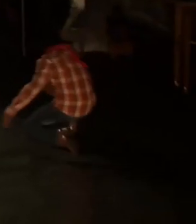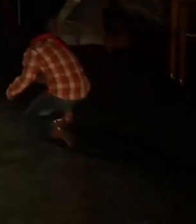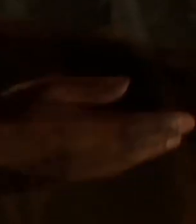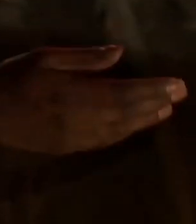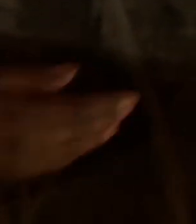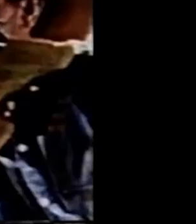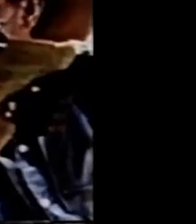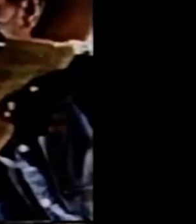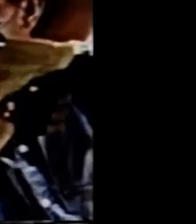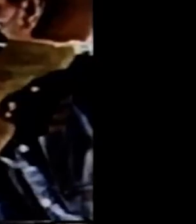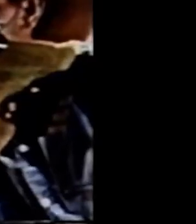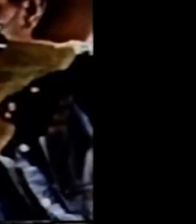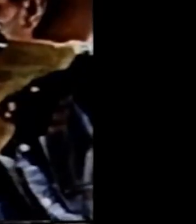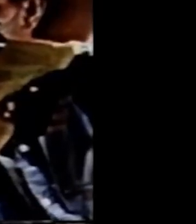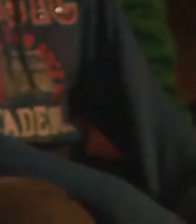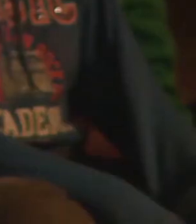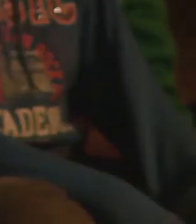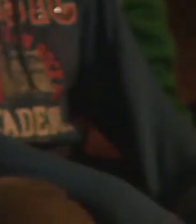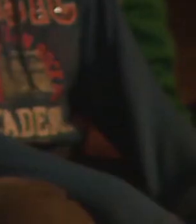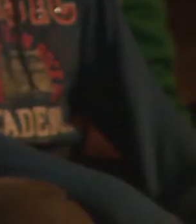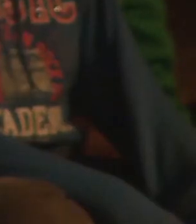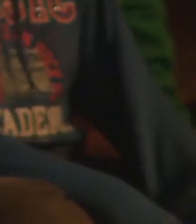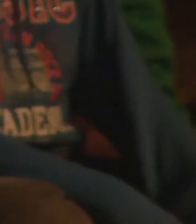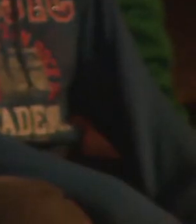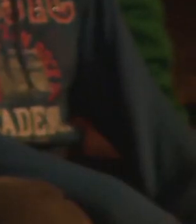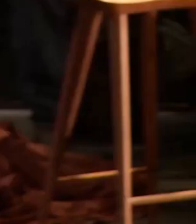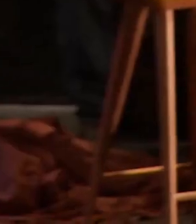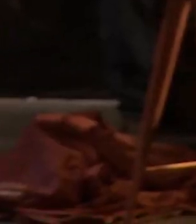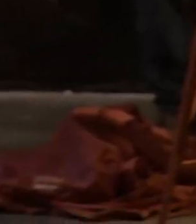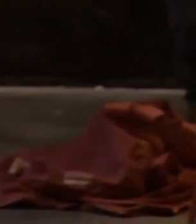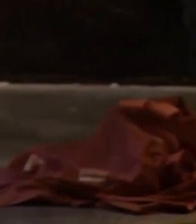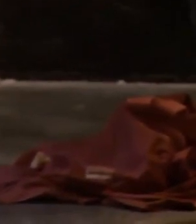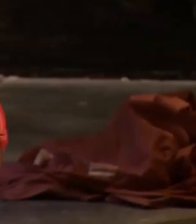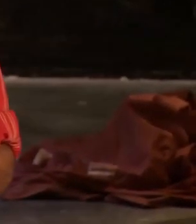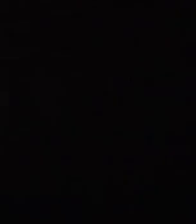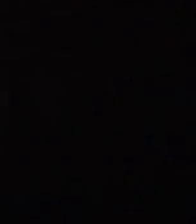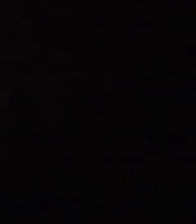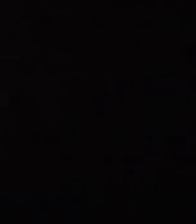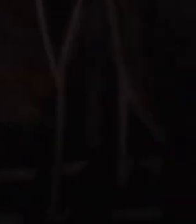Hey, uncle, did you for me? Aren't I? Albert is not allowed to say no.